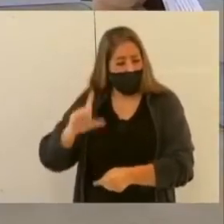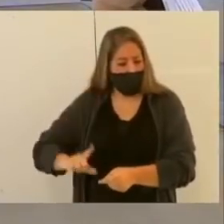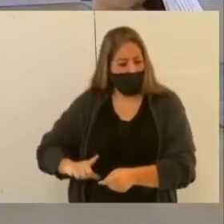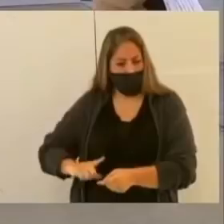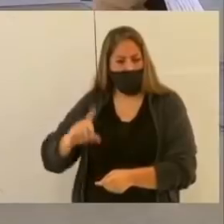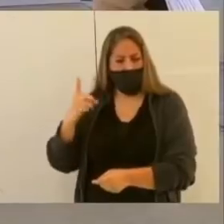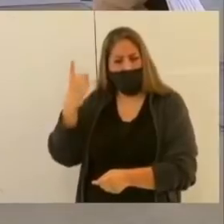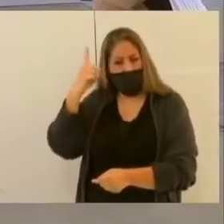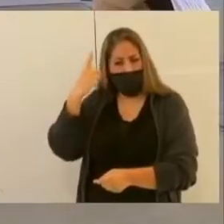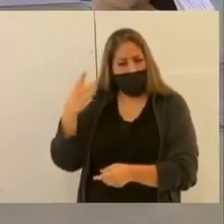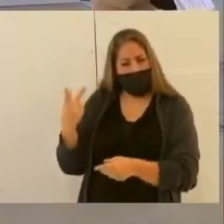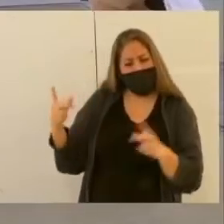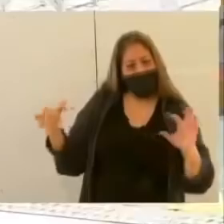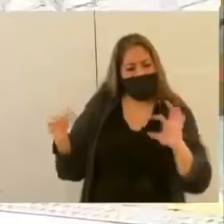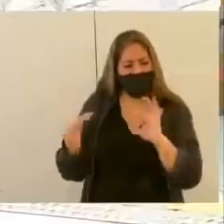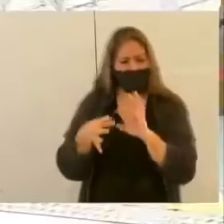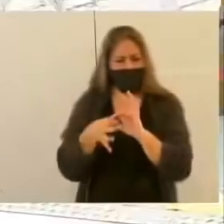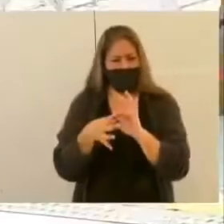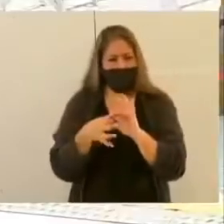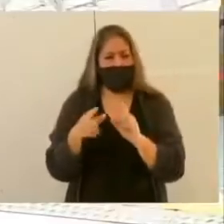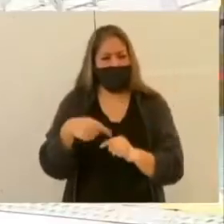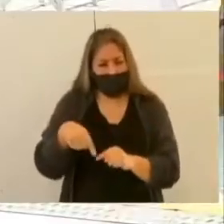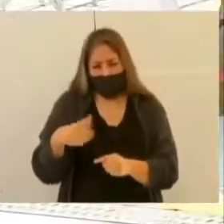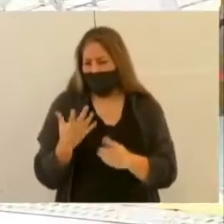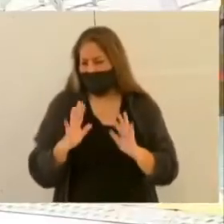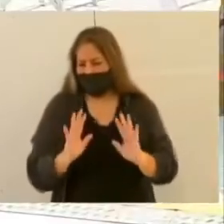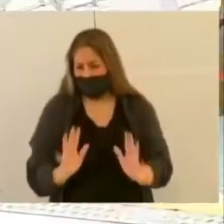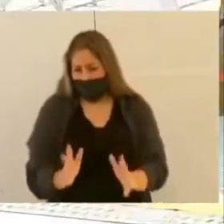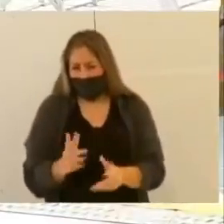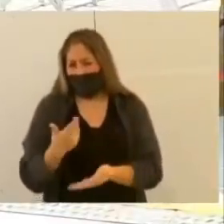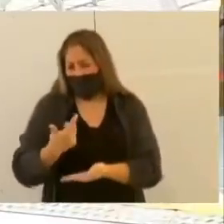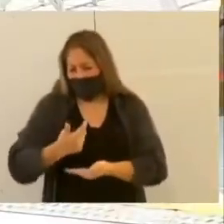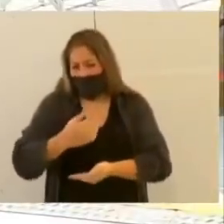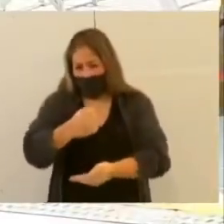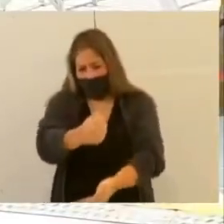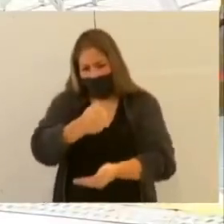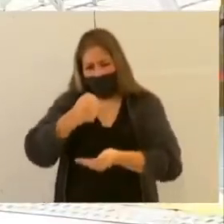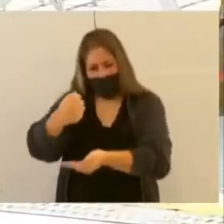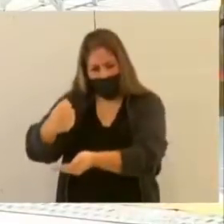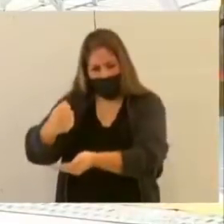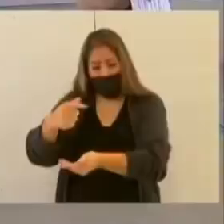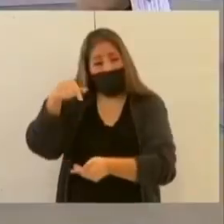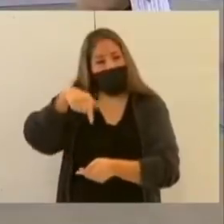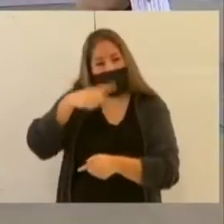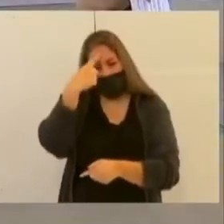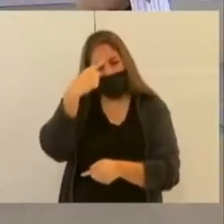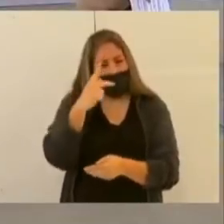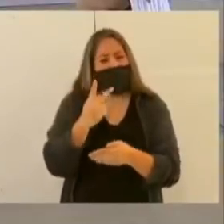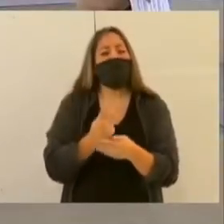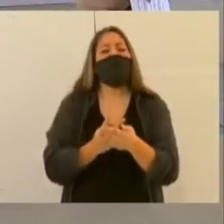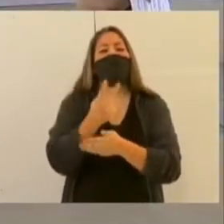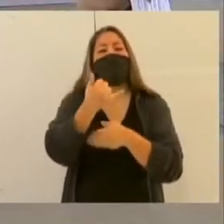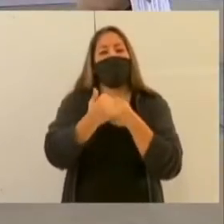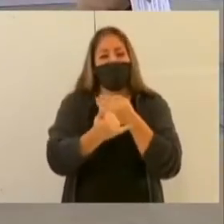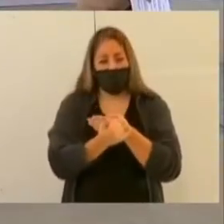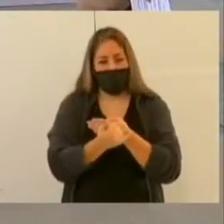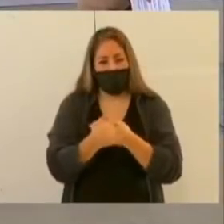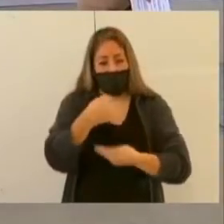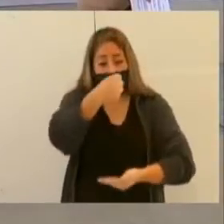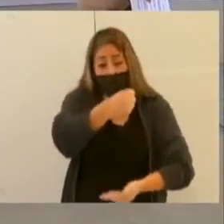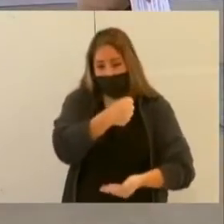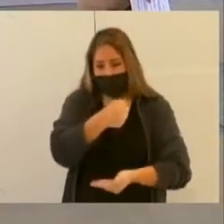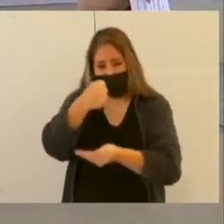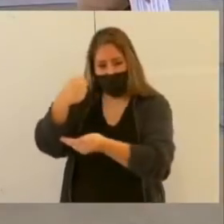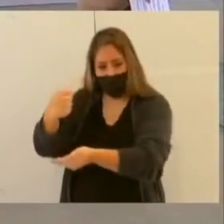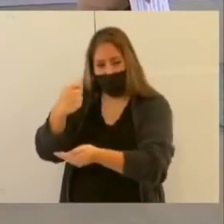el proyecto. Y entonces estos volúmenes de agua ya están reservados para el proyecto. Si